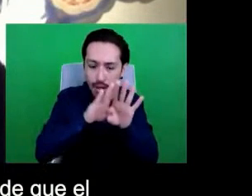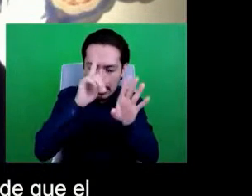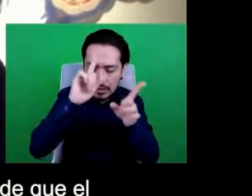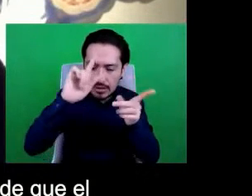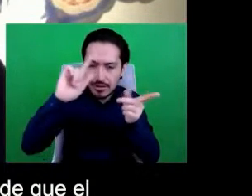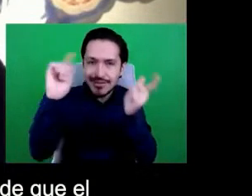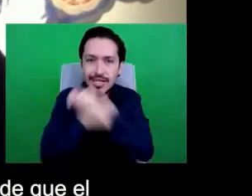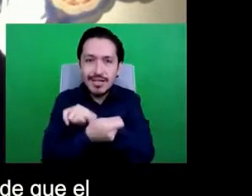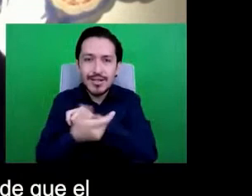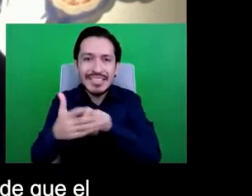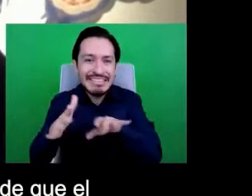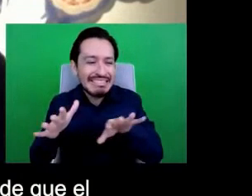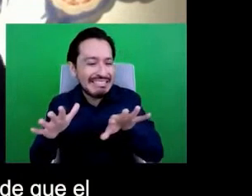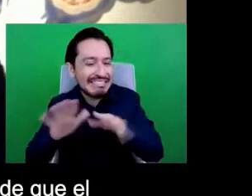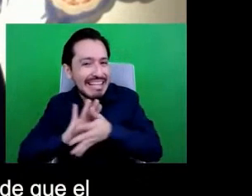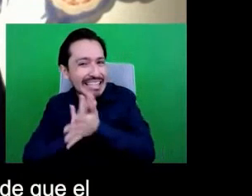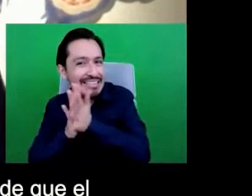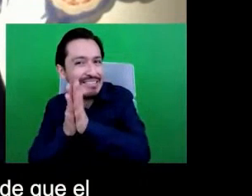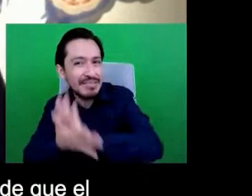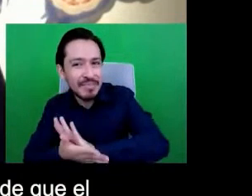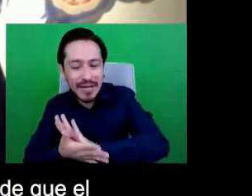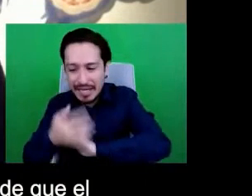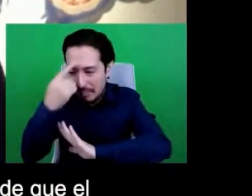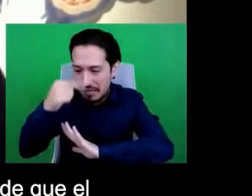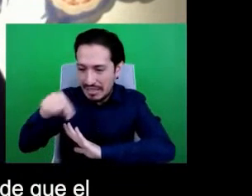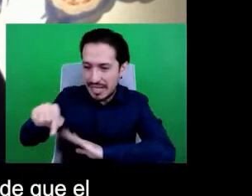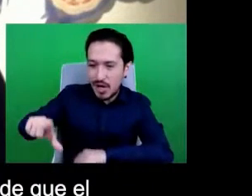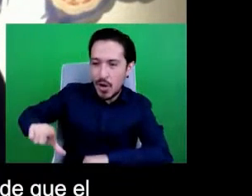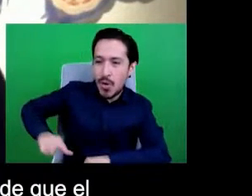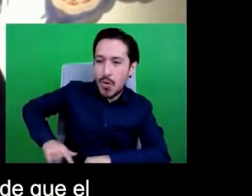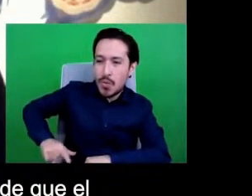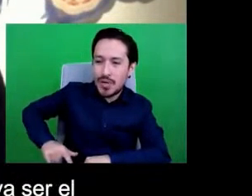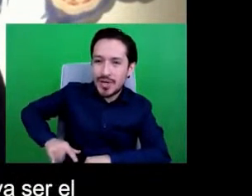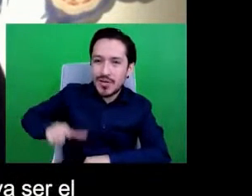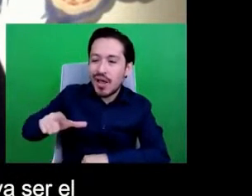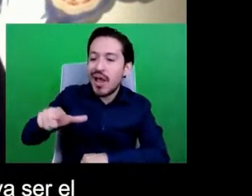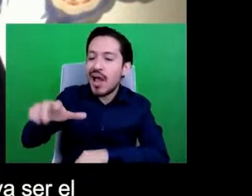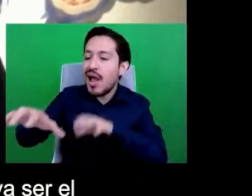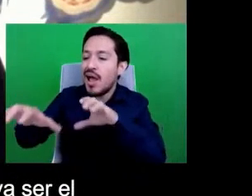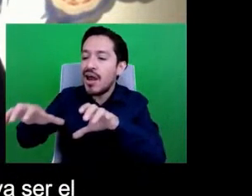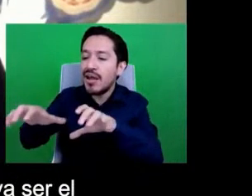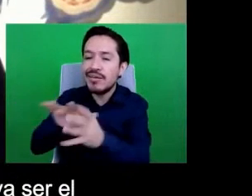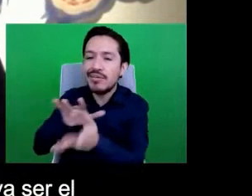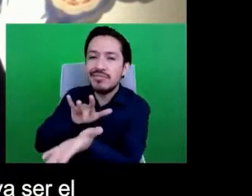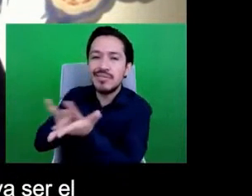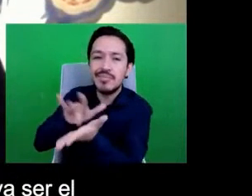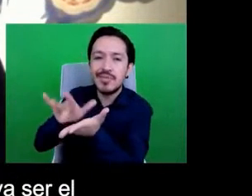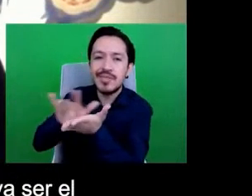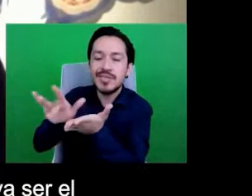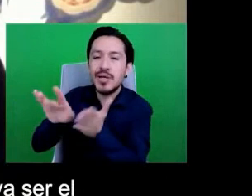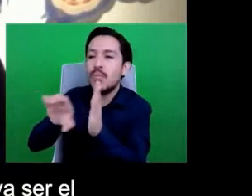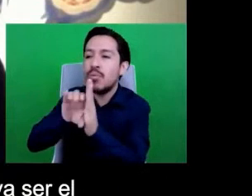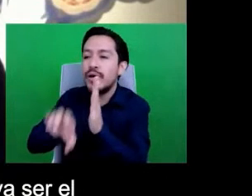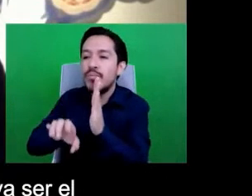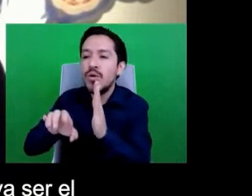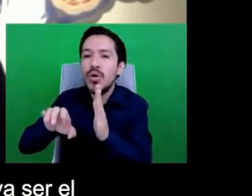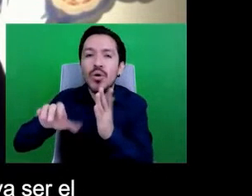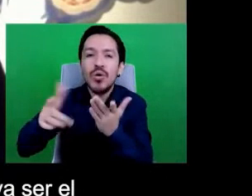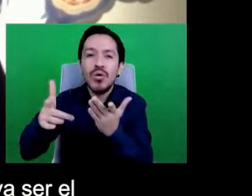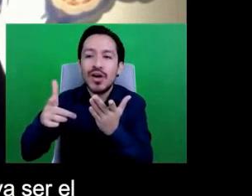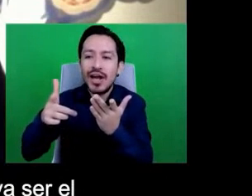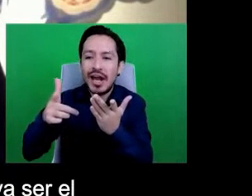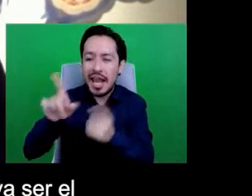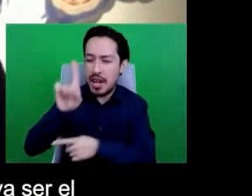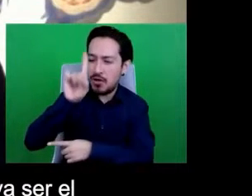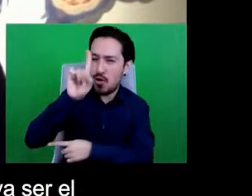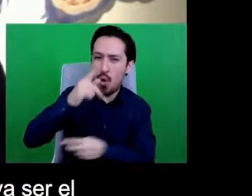una forma de que el gobierno vaya a apoyar a ciertos sectores. ¿Quién va a ser el nuevo gurú de la moda o quién va a ser